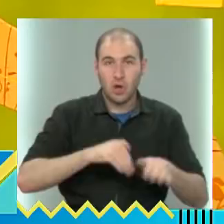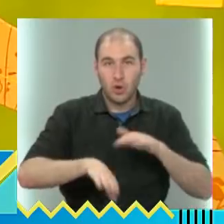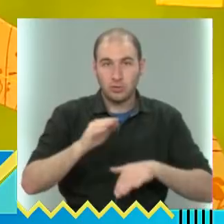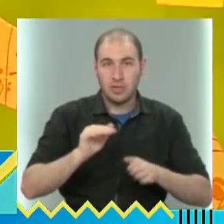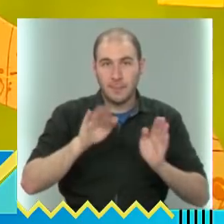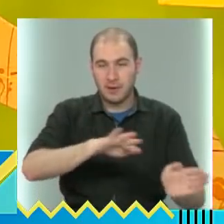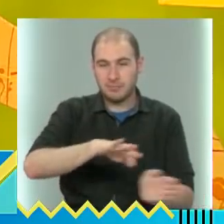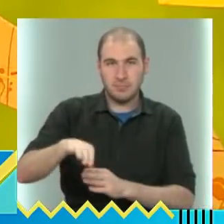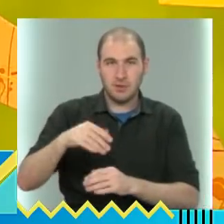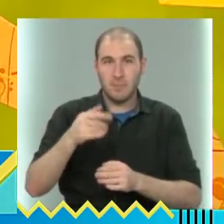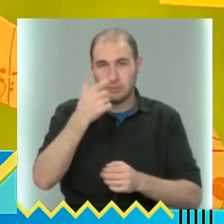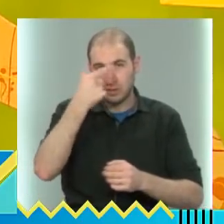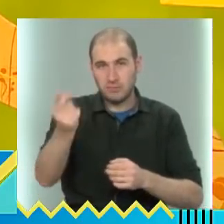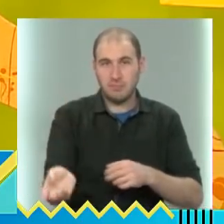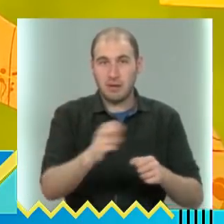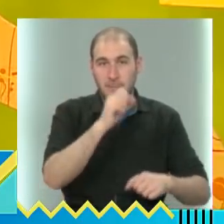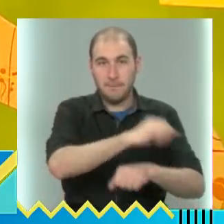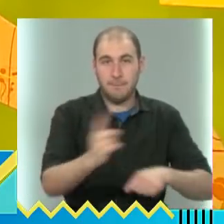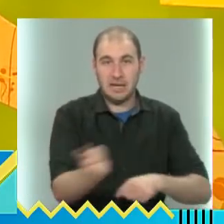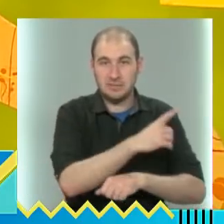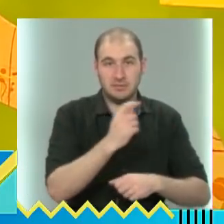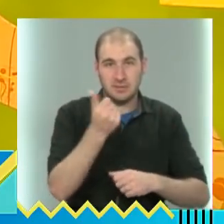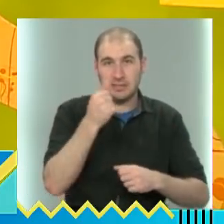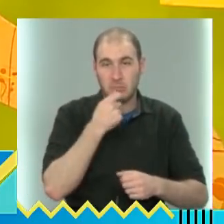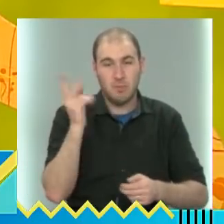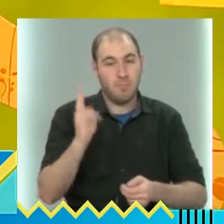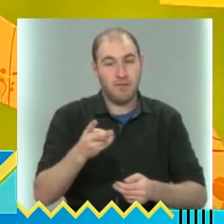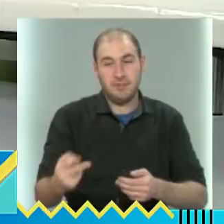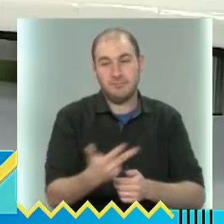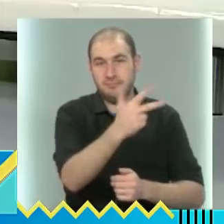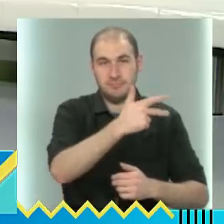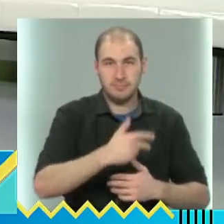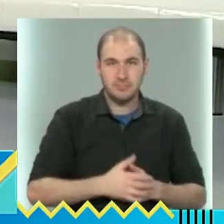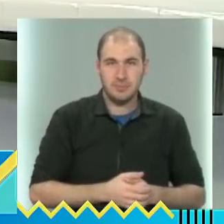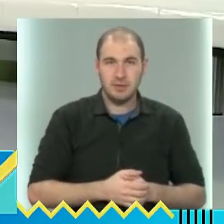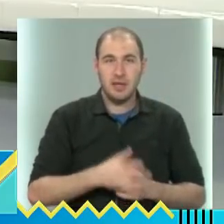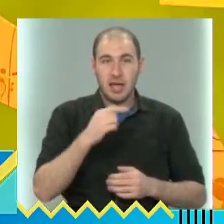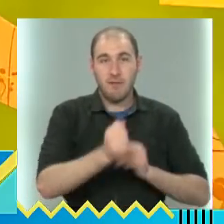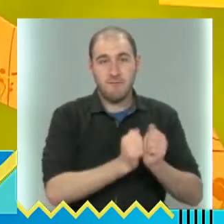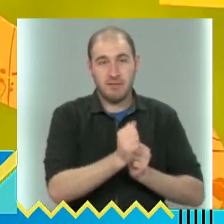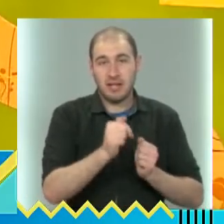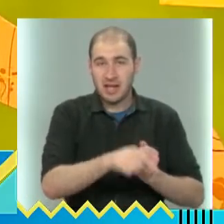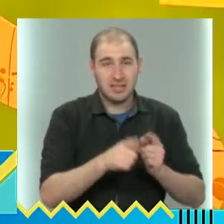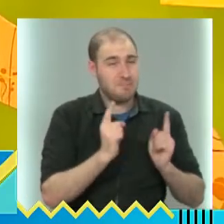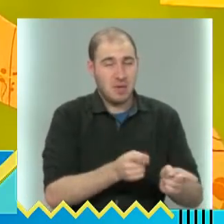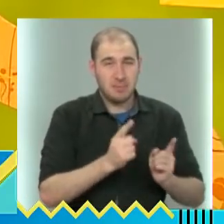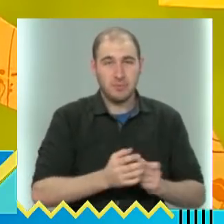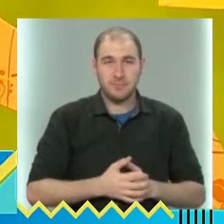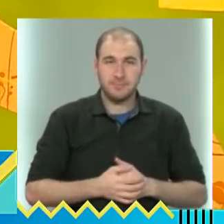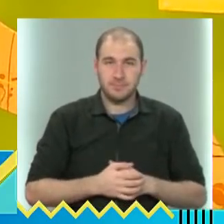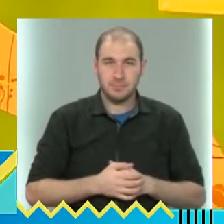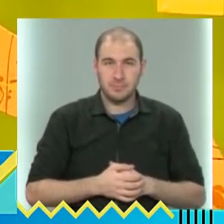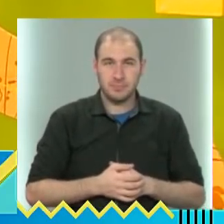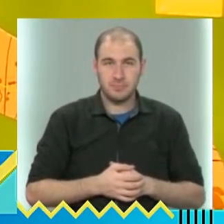lo parás al costado, bajás al conductor y si no lo metes preso, por lo menos no lo dejas seguir. Con esta industria pasa lo mismo. O sea,